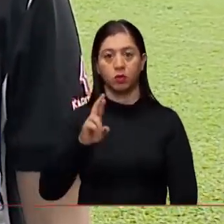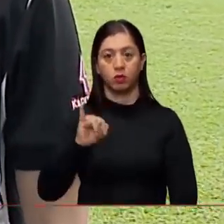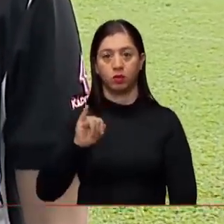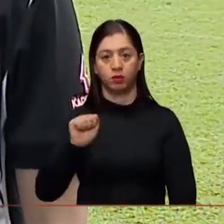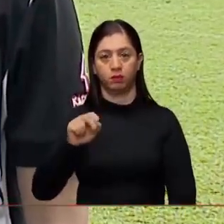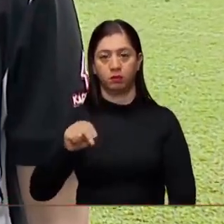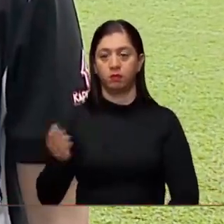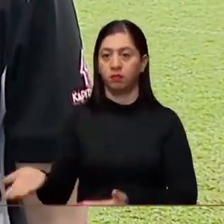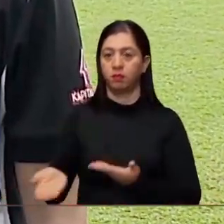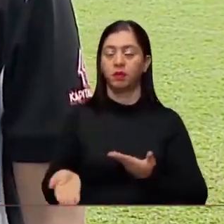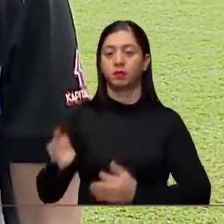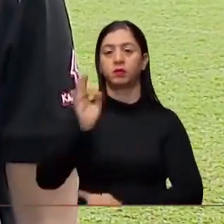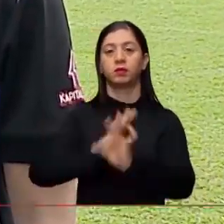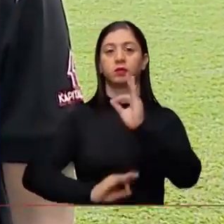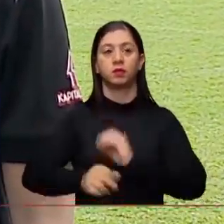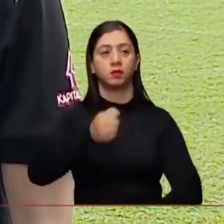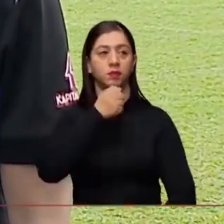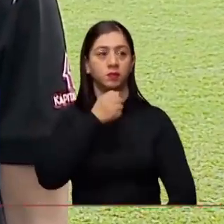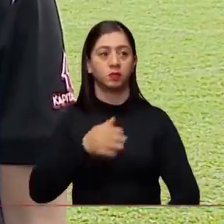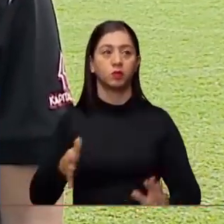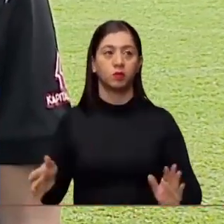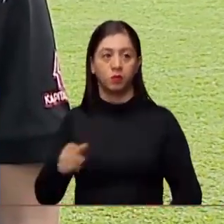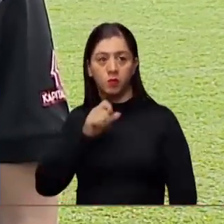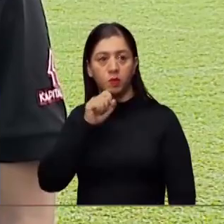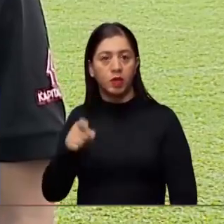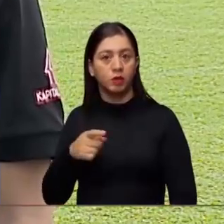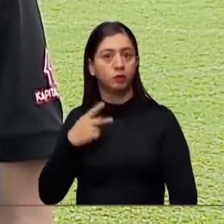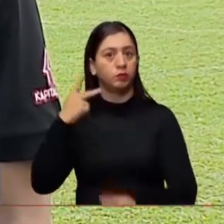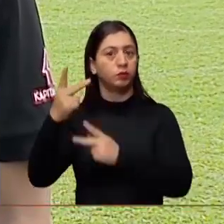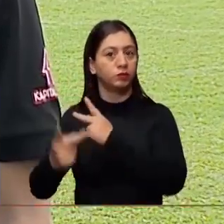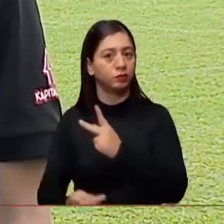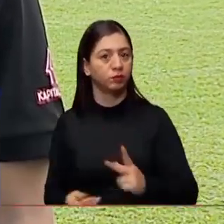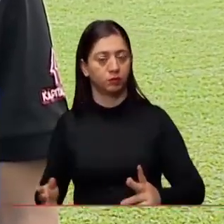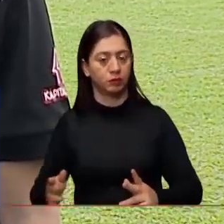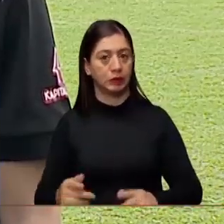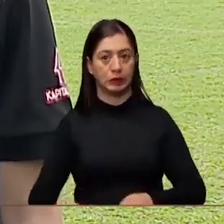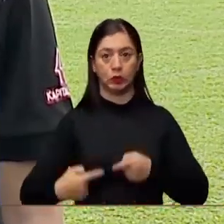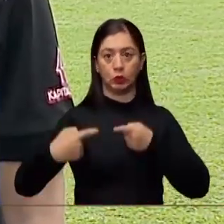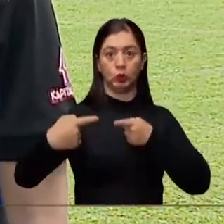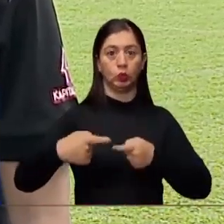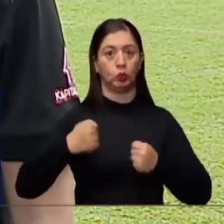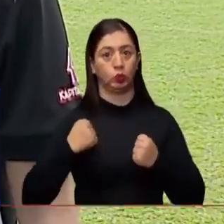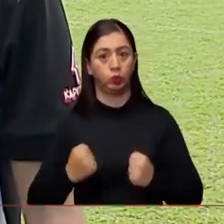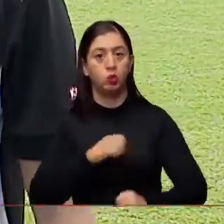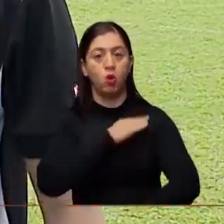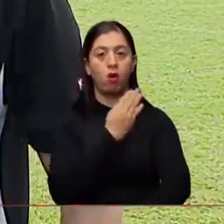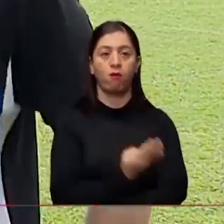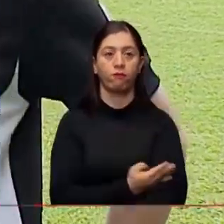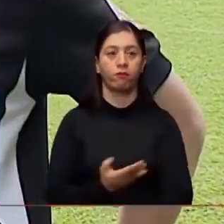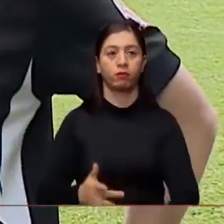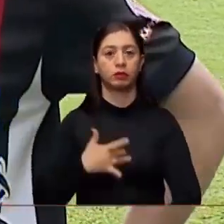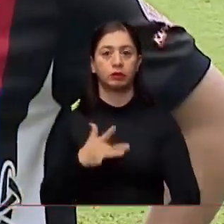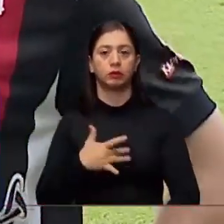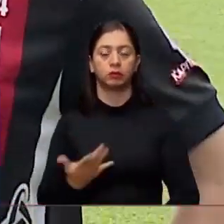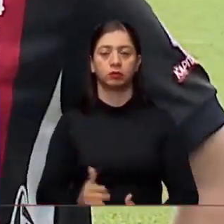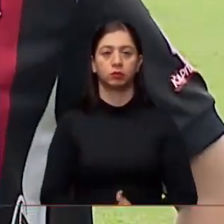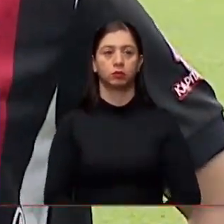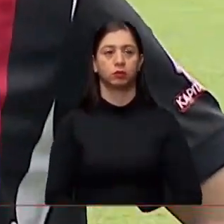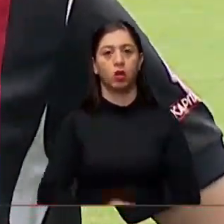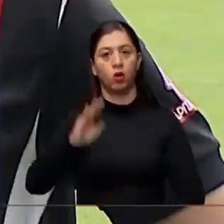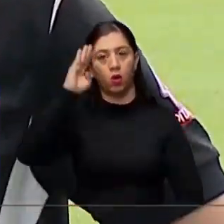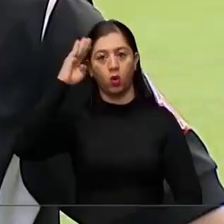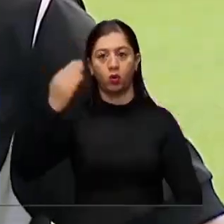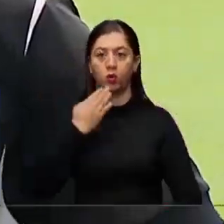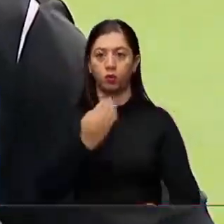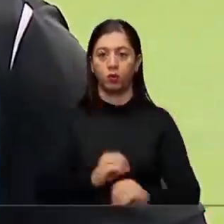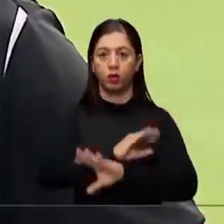Bienvenida a Telepacífico Noticias. Y bueno, Oriana, duelo de visita y ante un rival fuerte. ¿En qué se está trabajando para enfrentar a Santa Fe? Hola, buenos